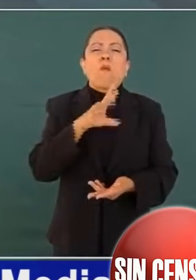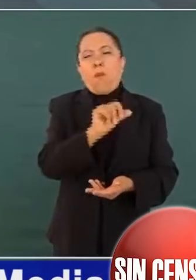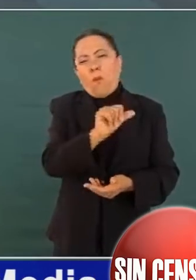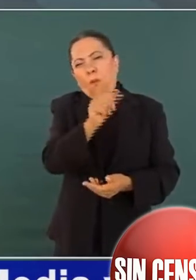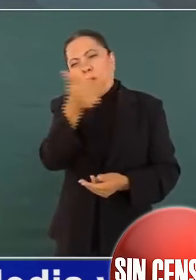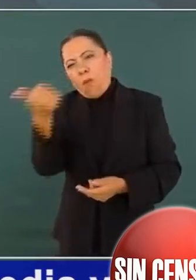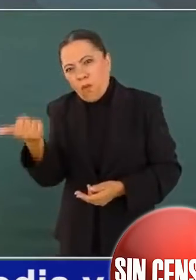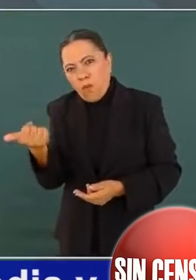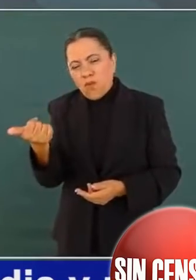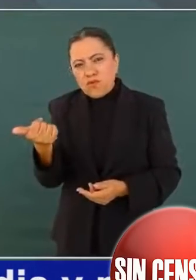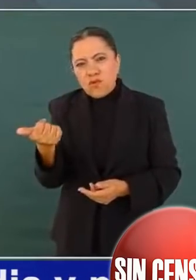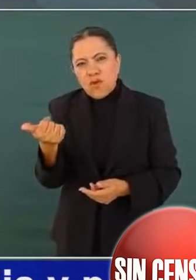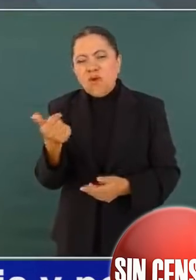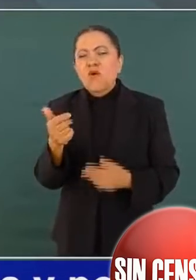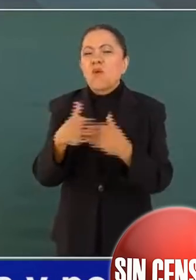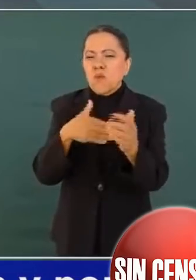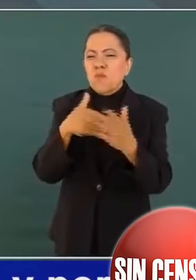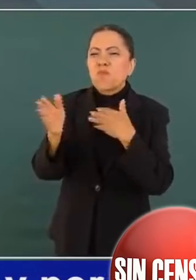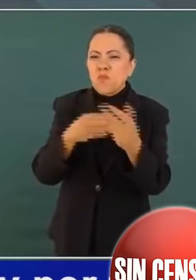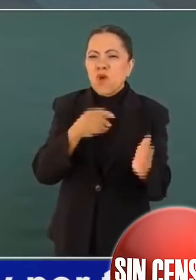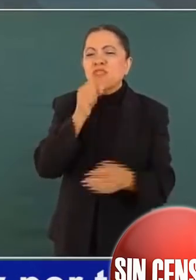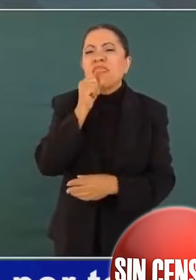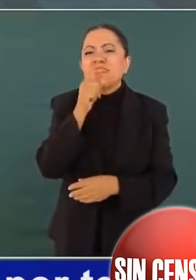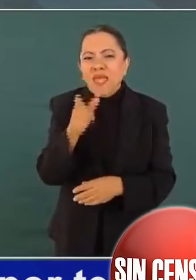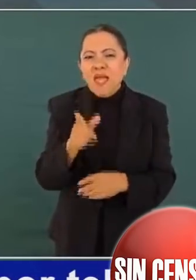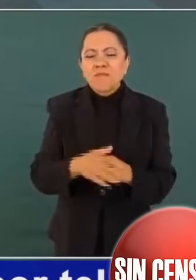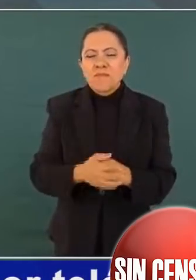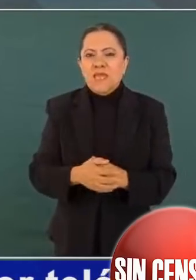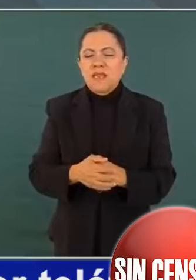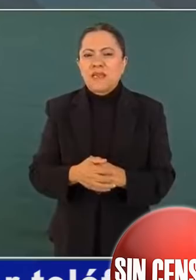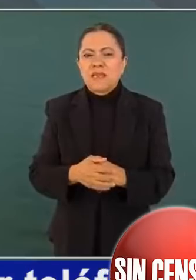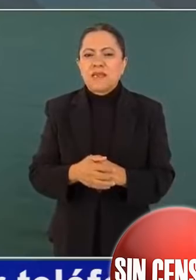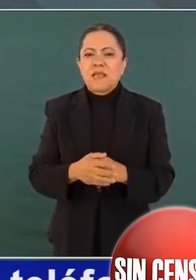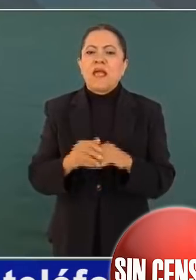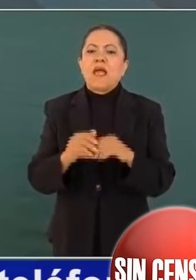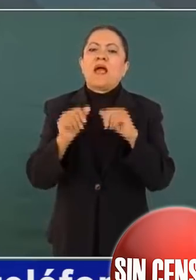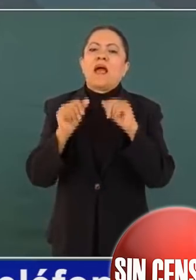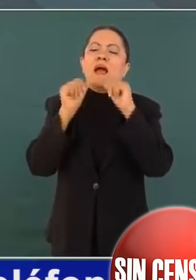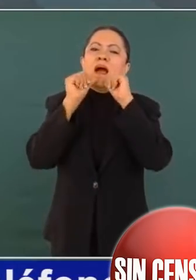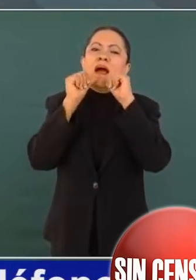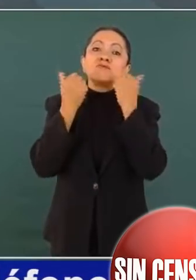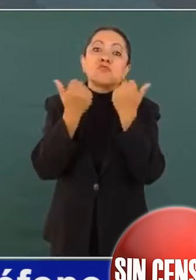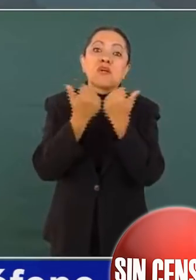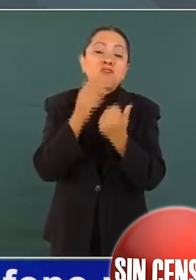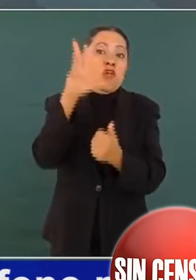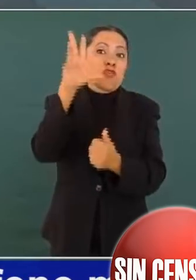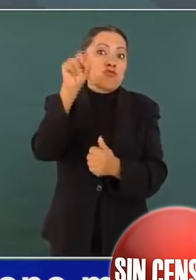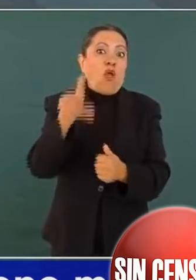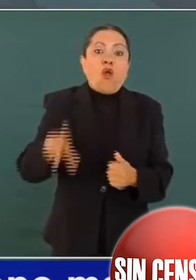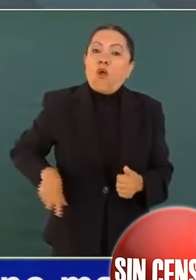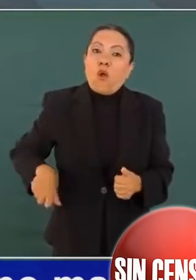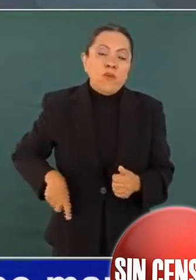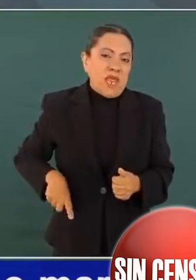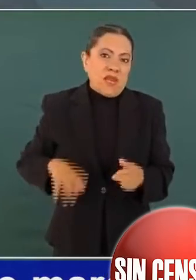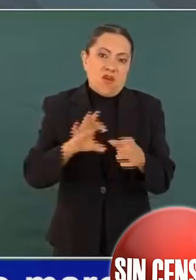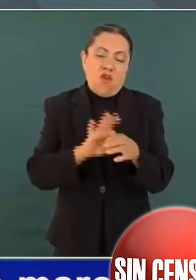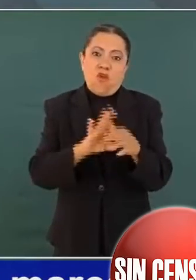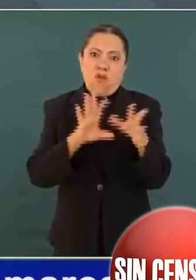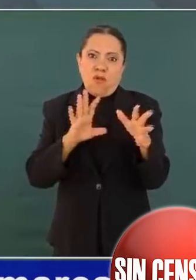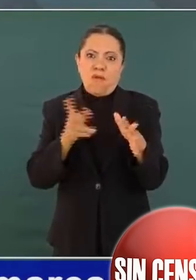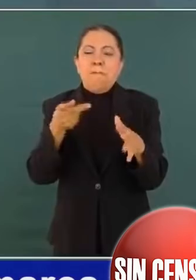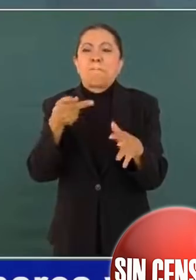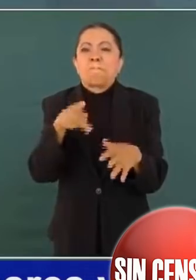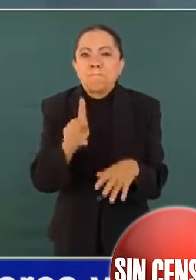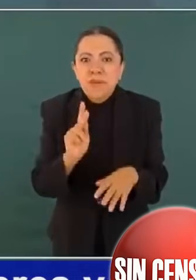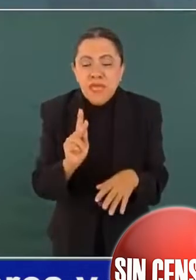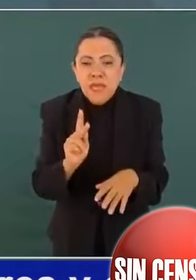se puso de moda, organismos no gubernamentales, y resulta que